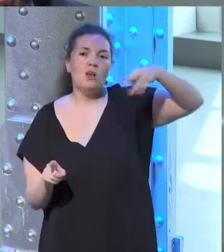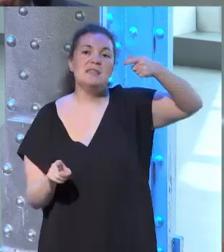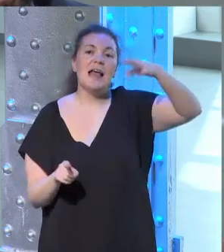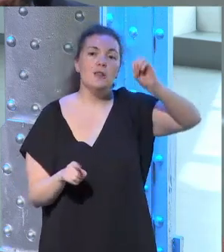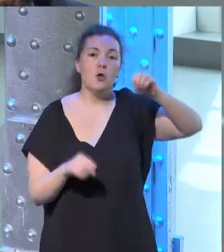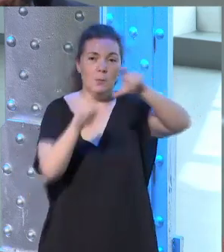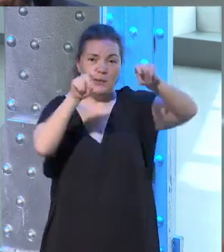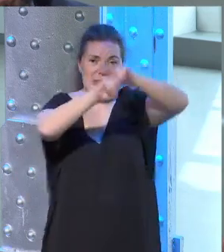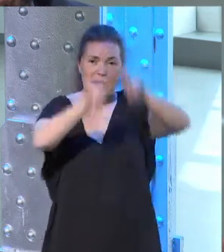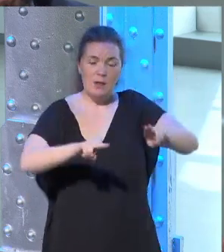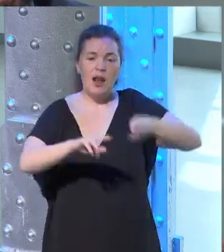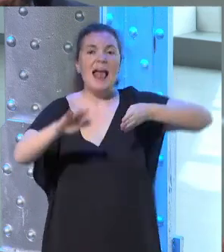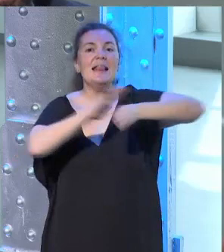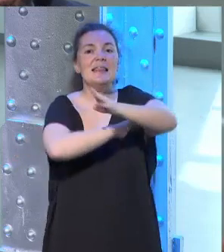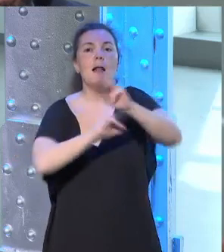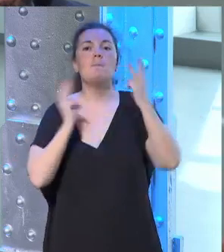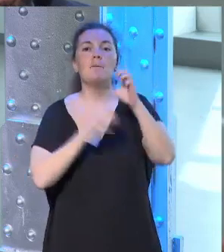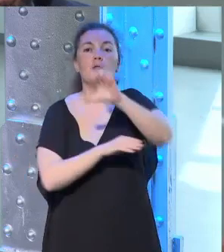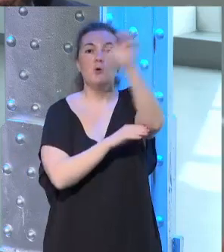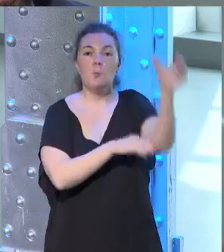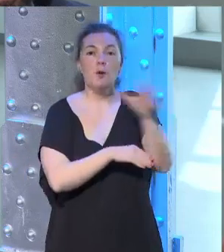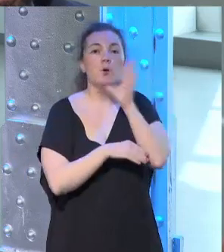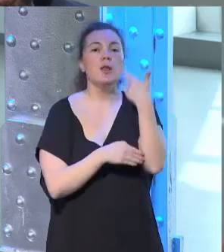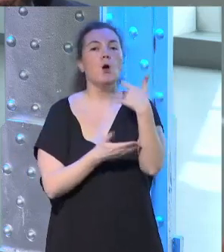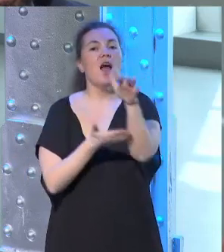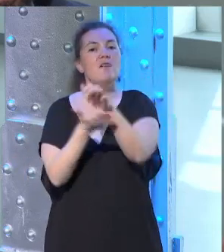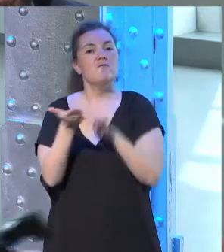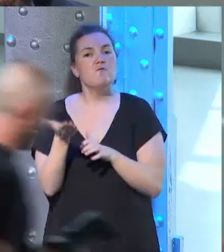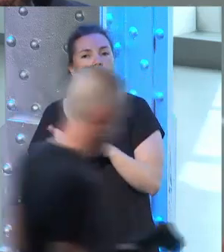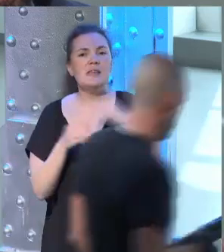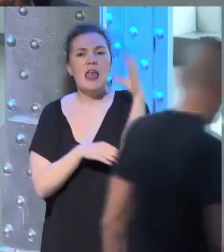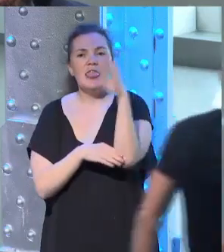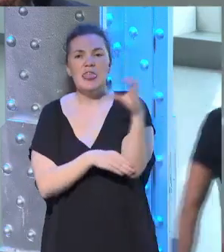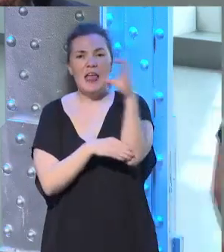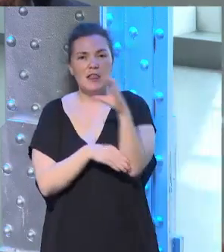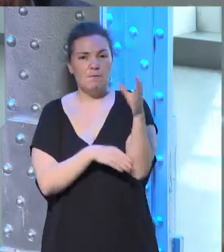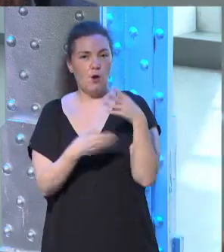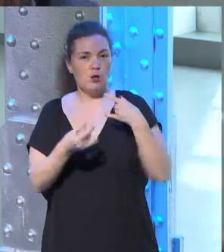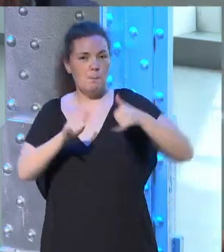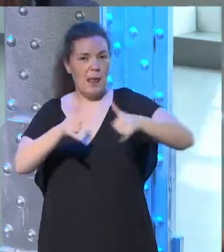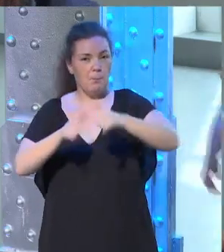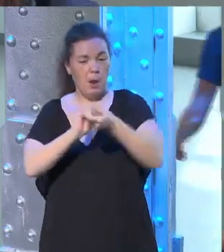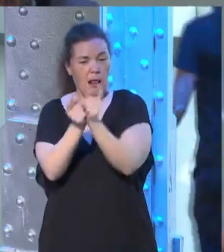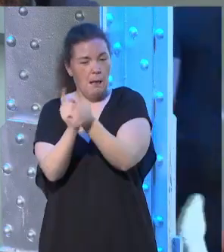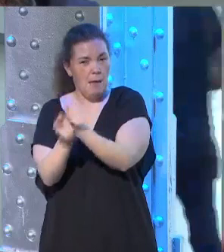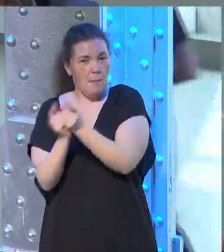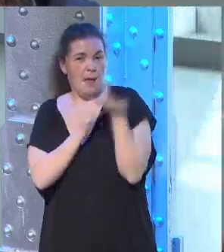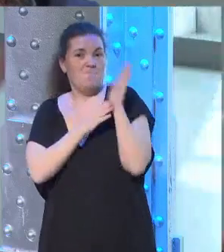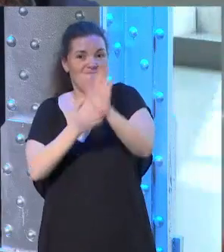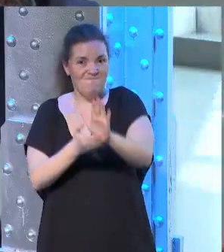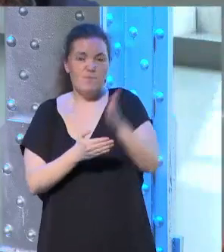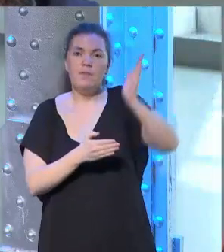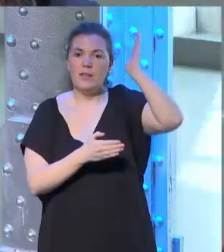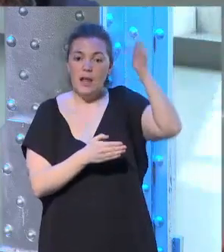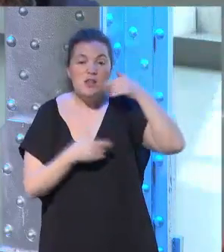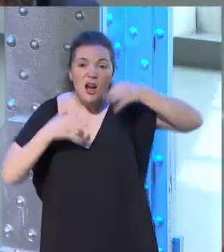multinacional Monsanto, entrar en el Parlamento Europeo por haber manipulado los informes científicos sobre el tema del glifosato. Esa es la realidad que estamos